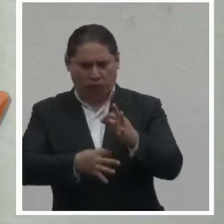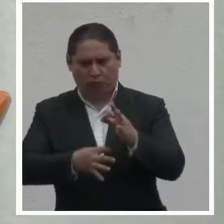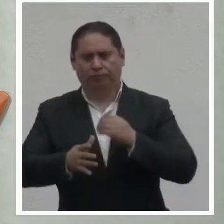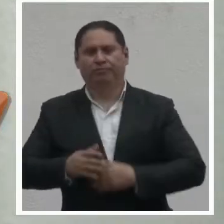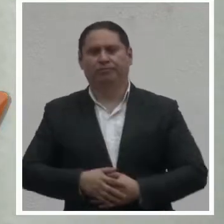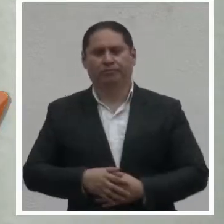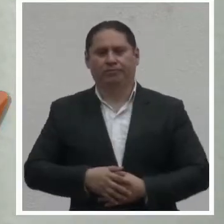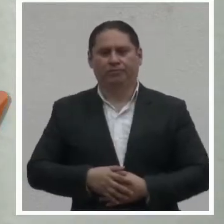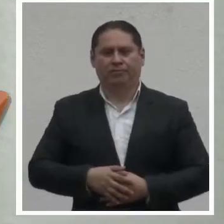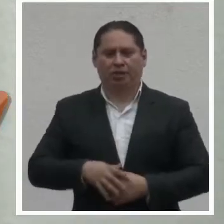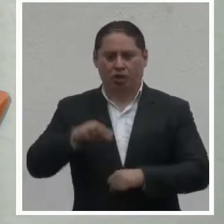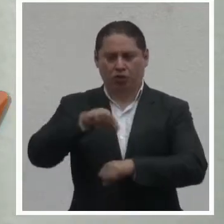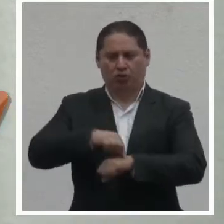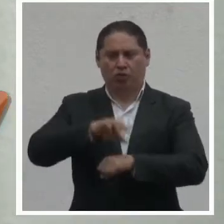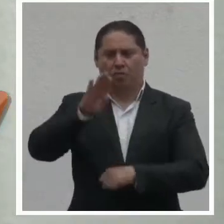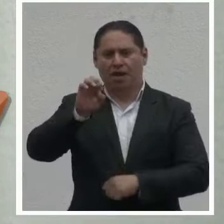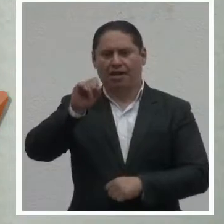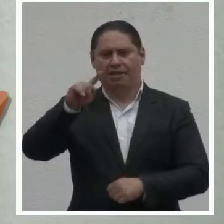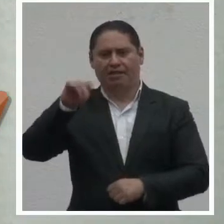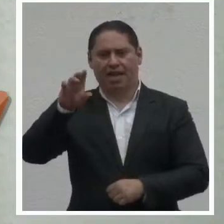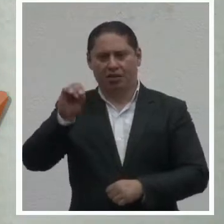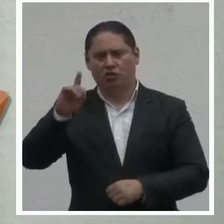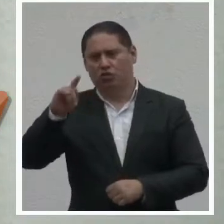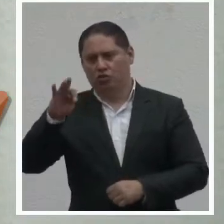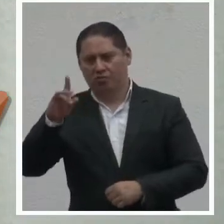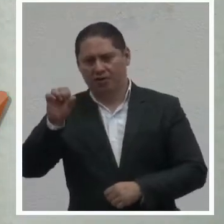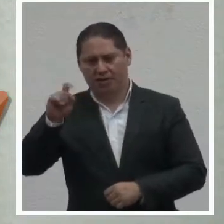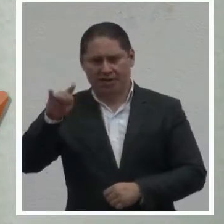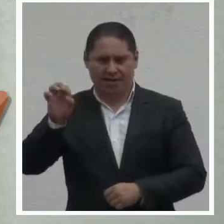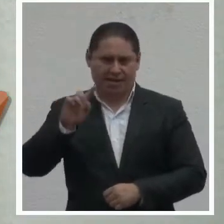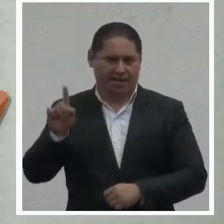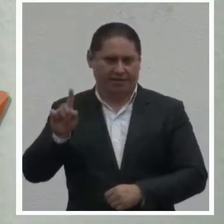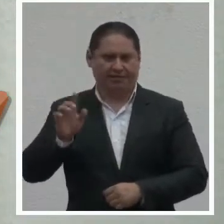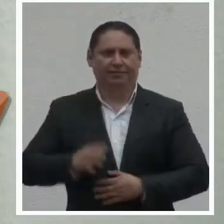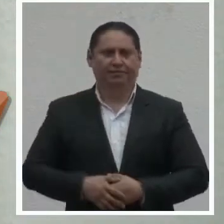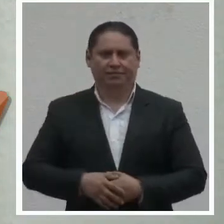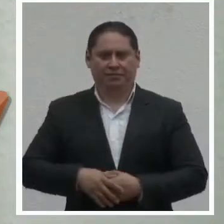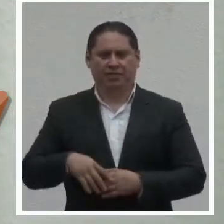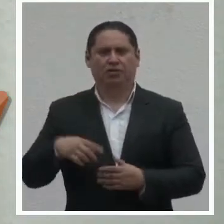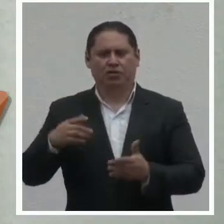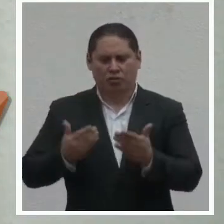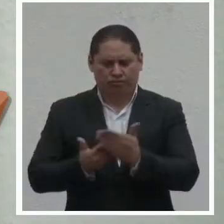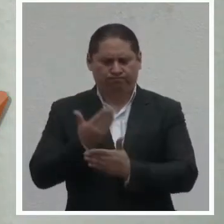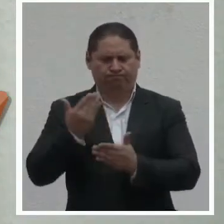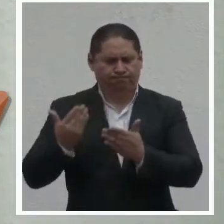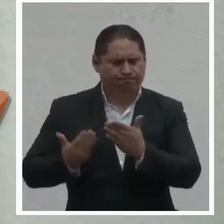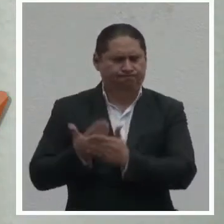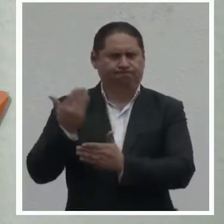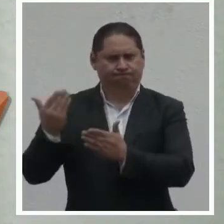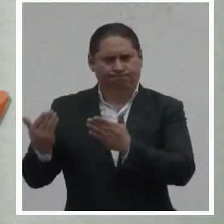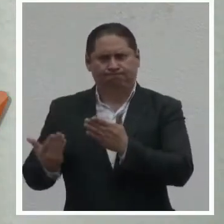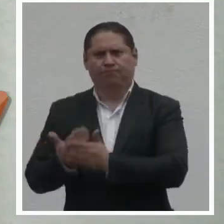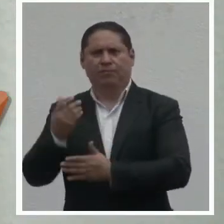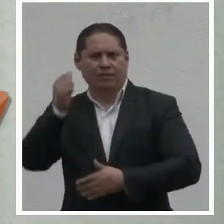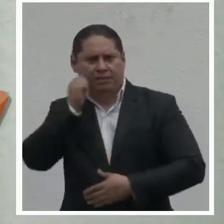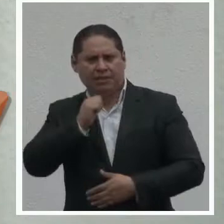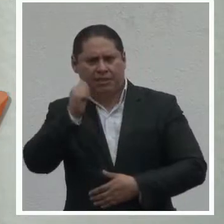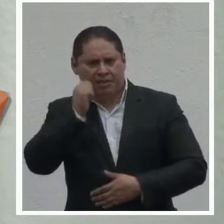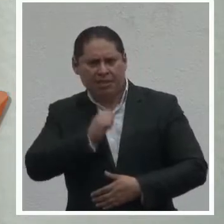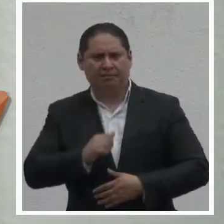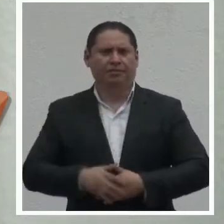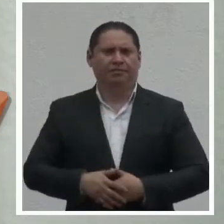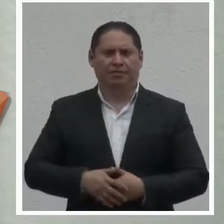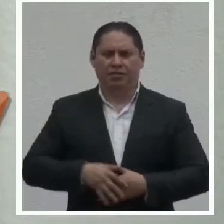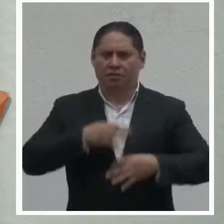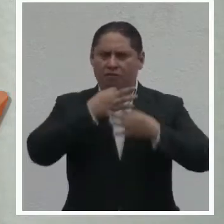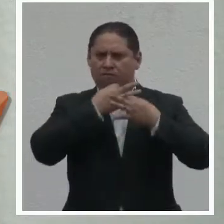lo hizo el doctor Belisario Domínguez. Como lo reitera todas las mañanas el presidente Andrés Manuel López Obrador al pueblo